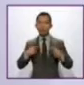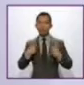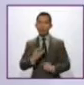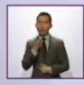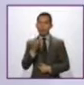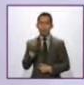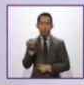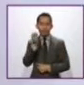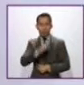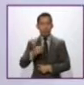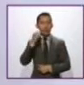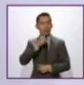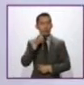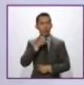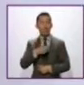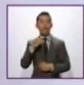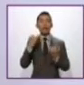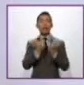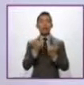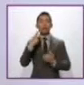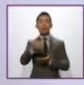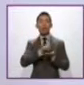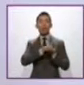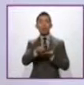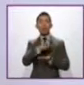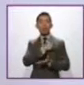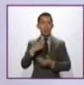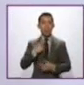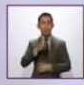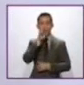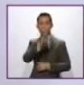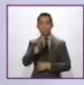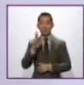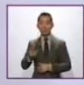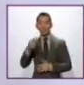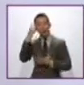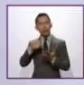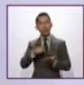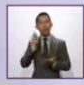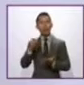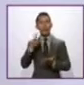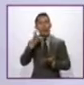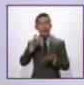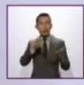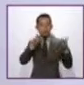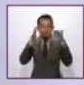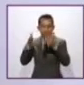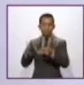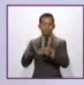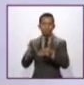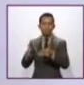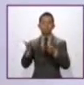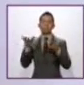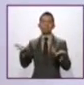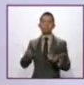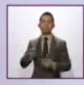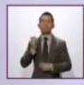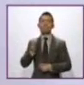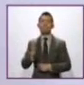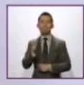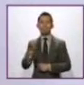y sus derechos. Entonces, creo que tenemos que enfocarnos precisamente a